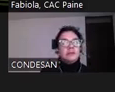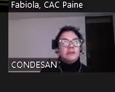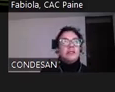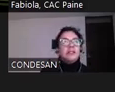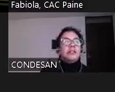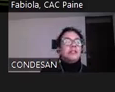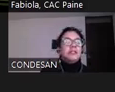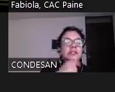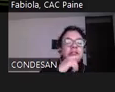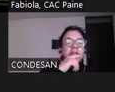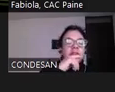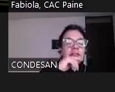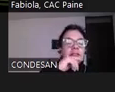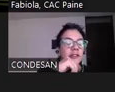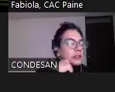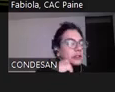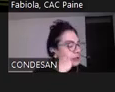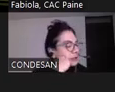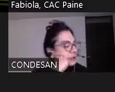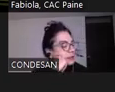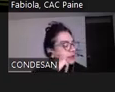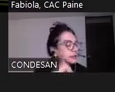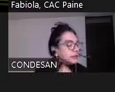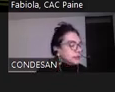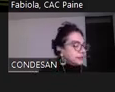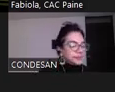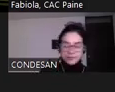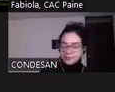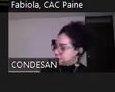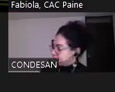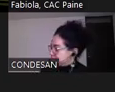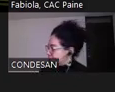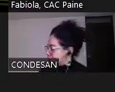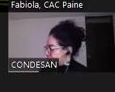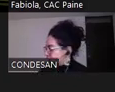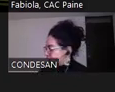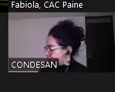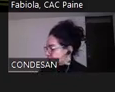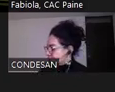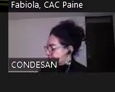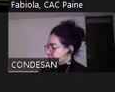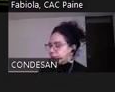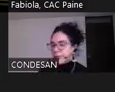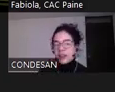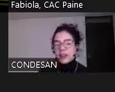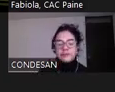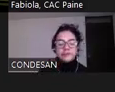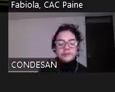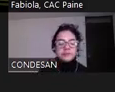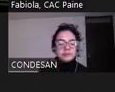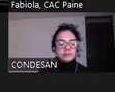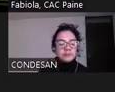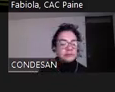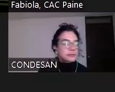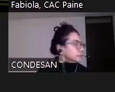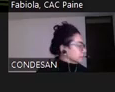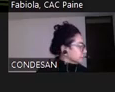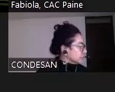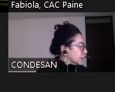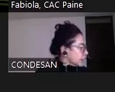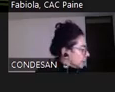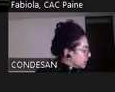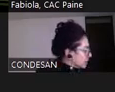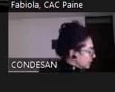efectivamente hay que juntar voluntades y hay que visibilizar esto que tenemos por eso el tema de lanzamiento